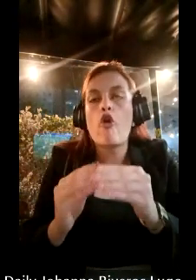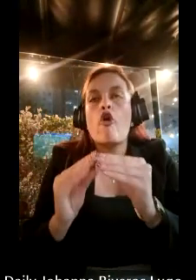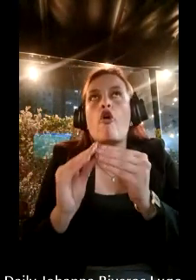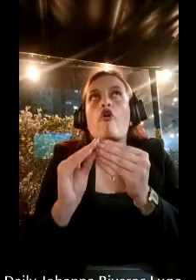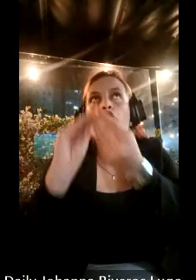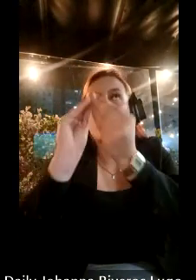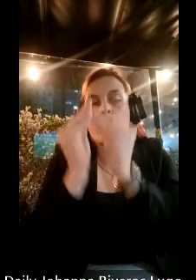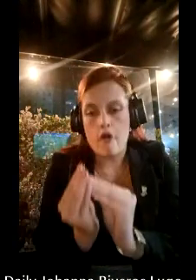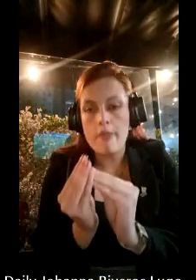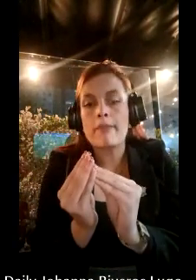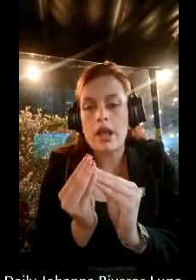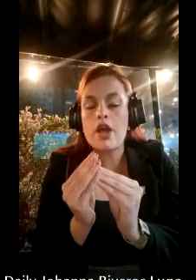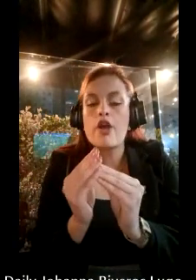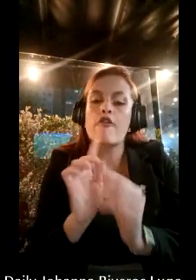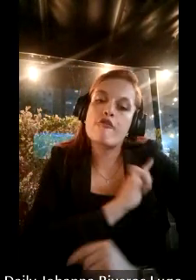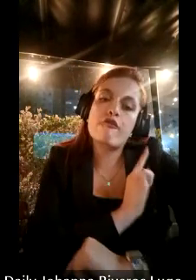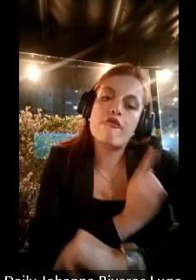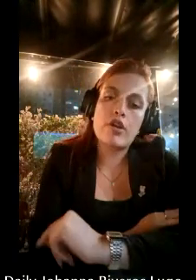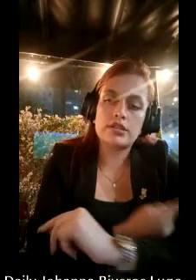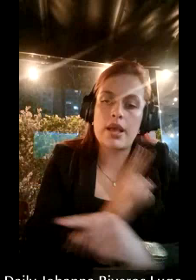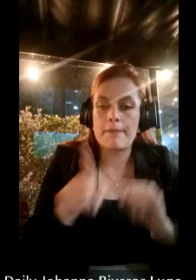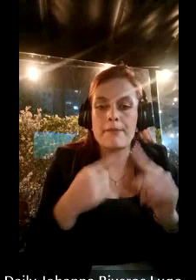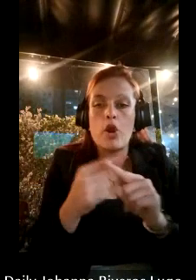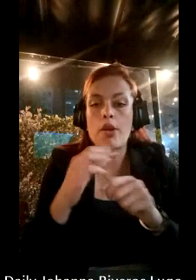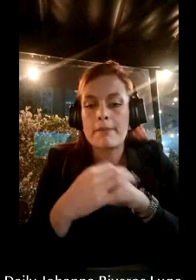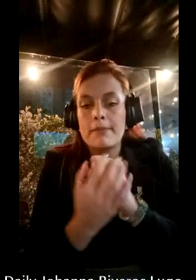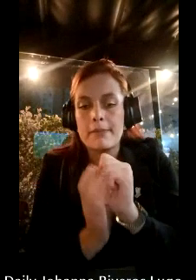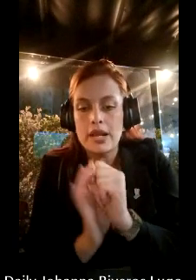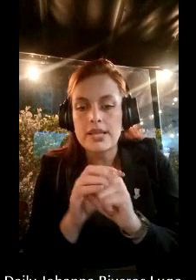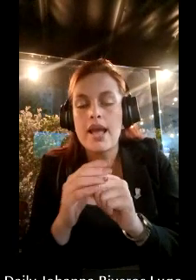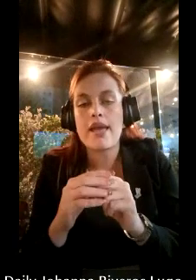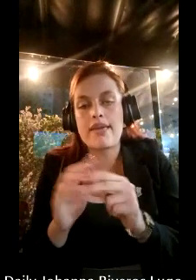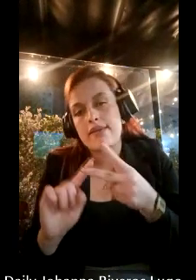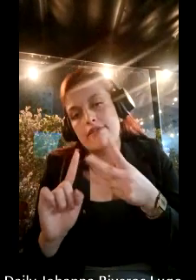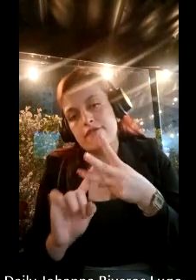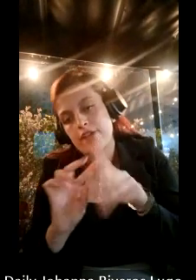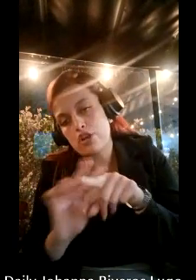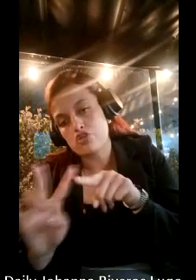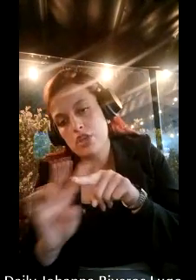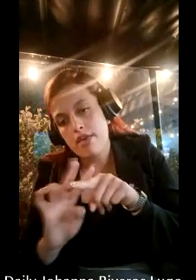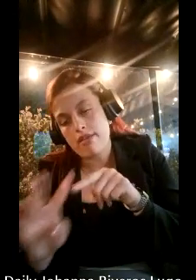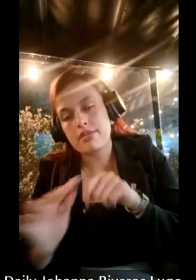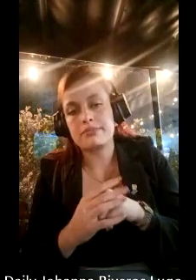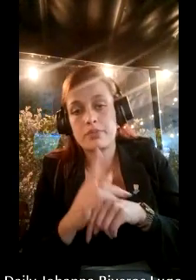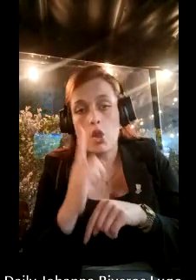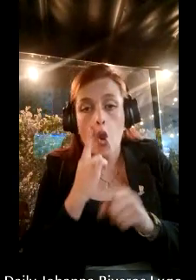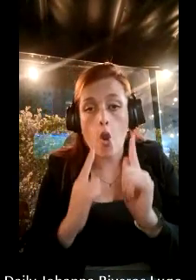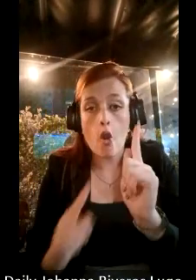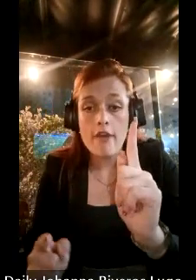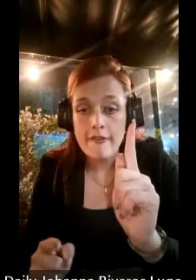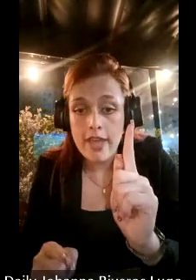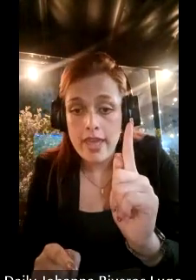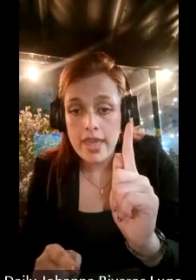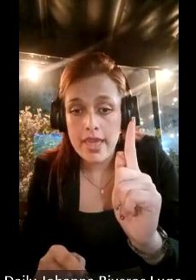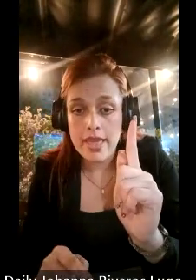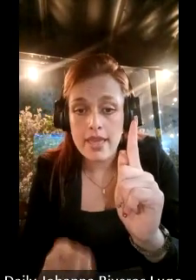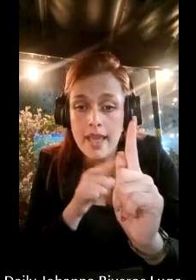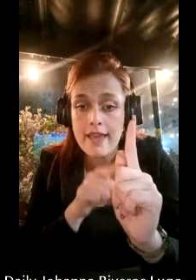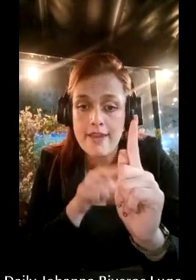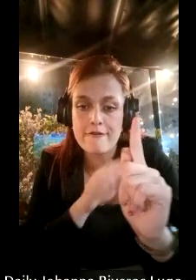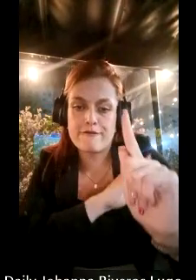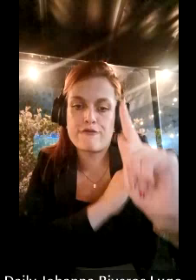por aceleración, que fue la que vimos anteriormente, donde la F eh, representa la fuerza aplicada